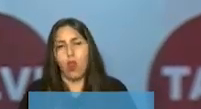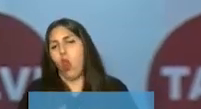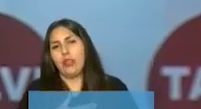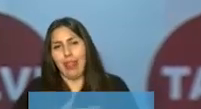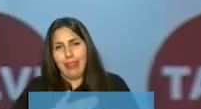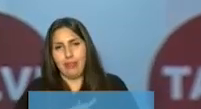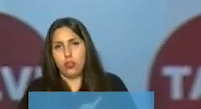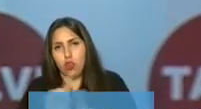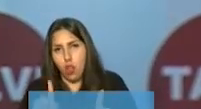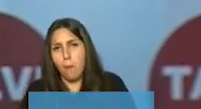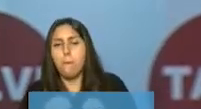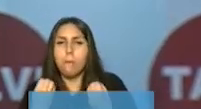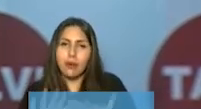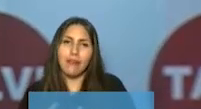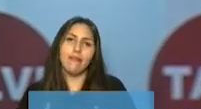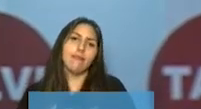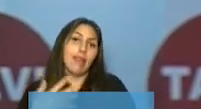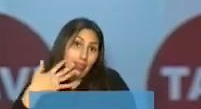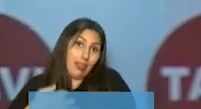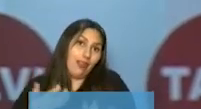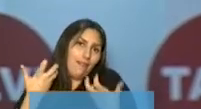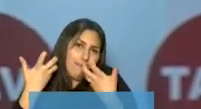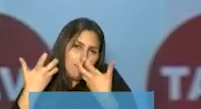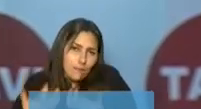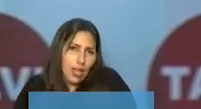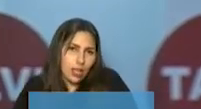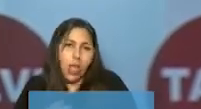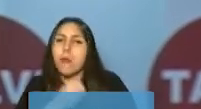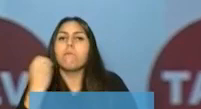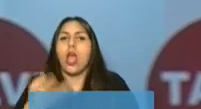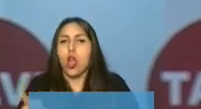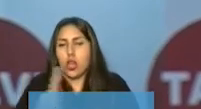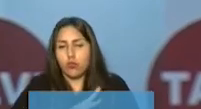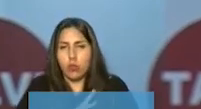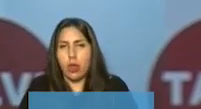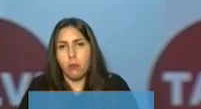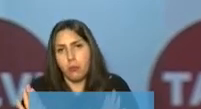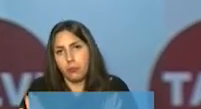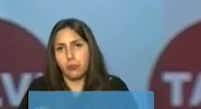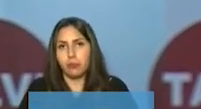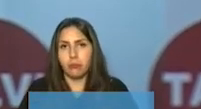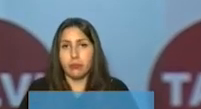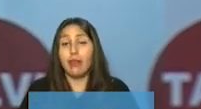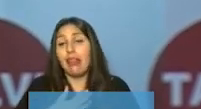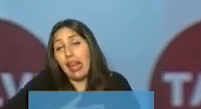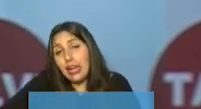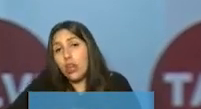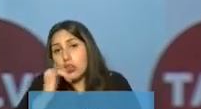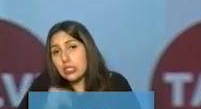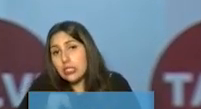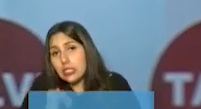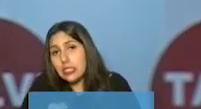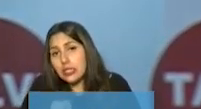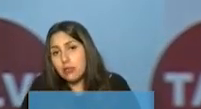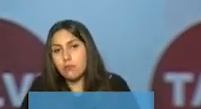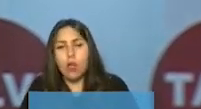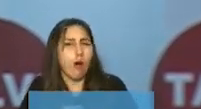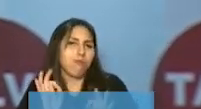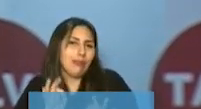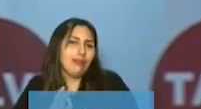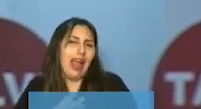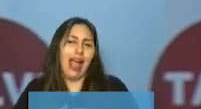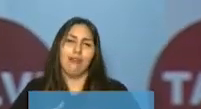porque nos hubiera gustado lograr mejores resultados. Tranquilos, no del todo satisfechos.